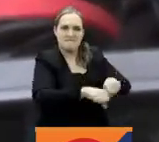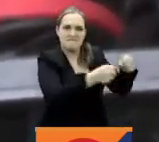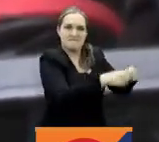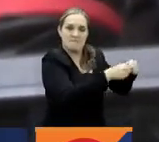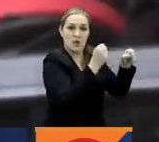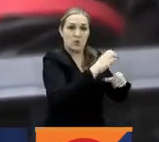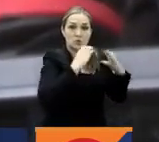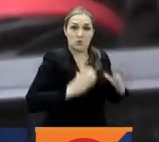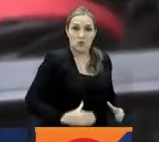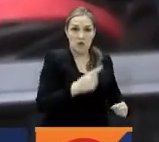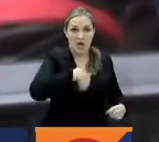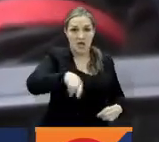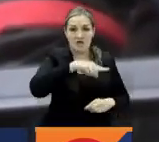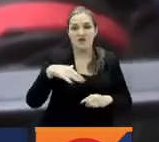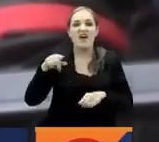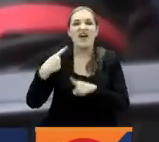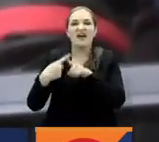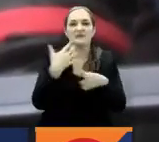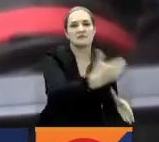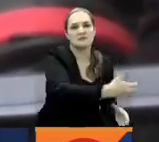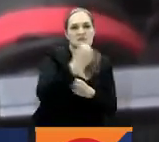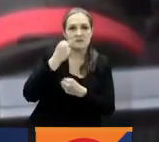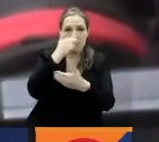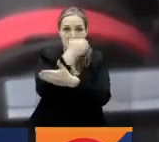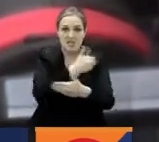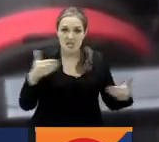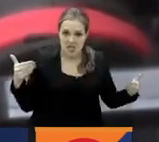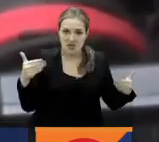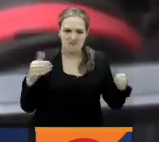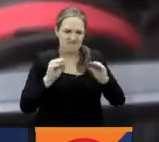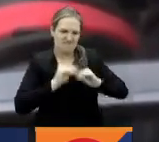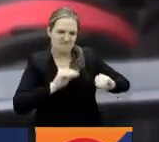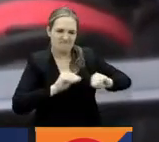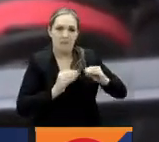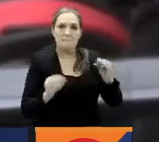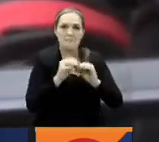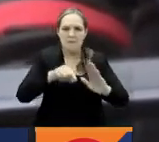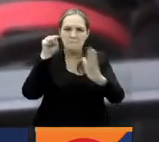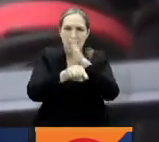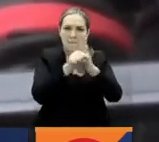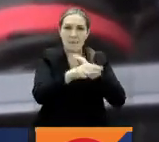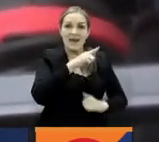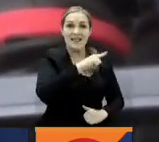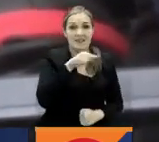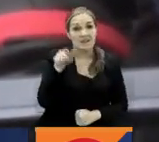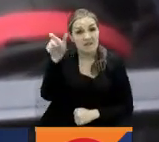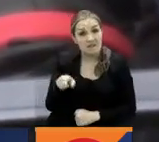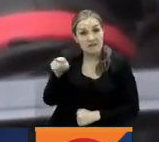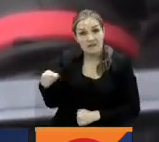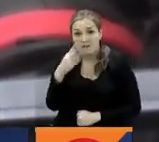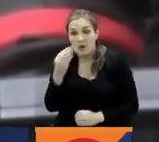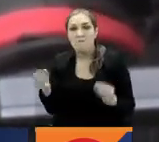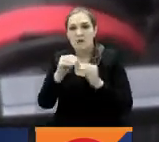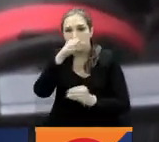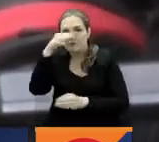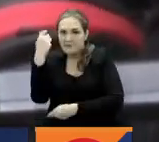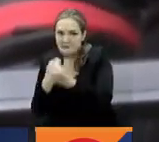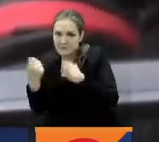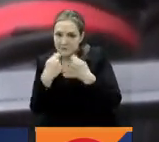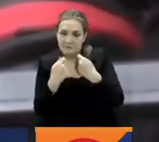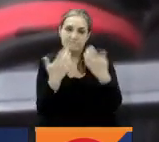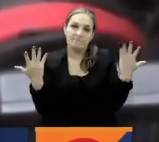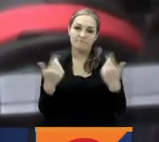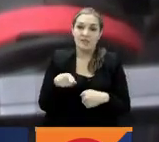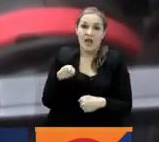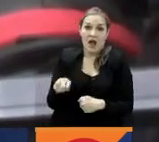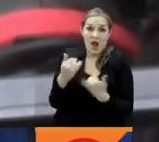de reclutamiento de menores, que tenía antecedentes de asesinato de líderes sociales y, por supuesto, de narcotráfico. Así que celebro